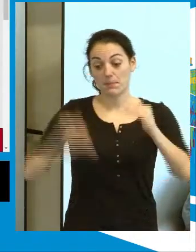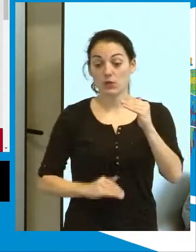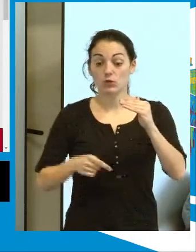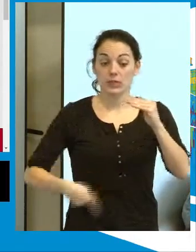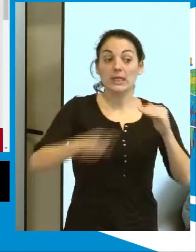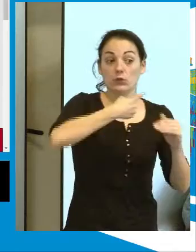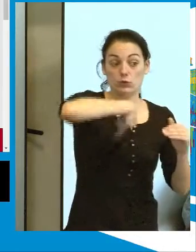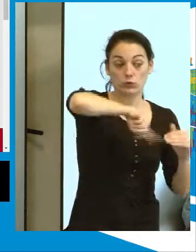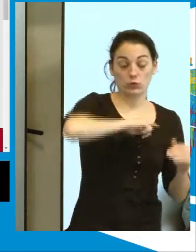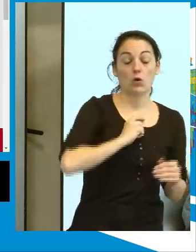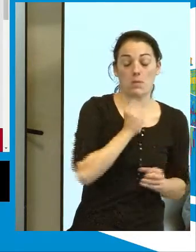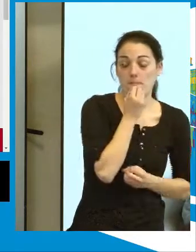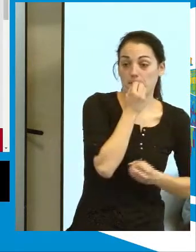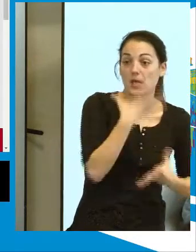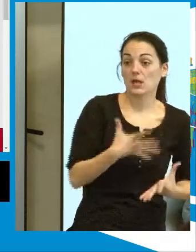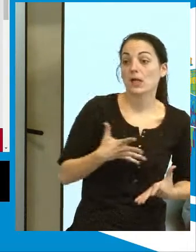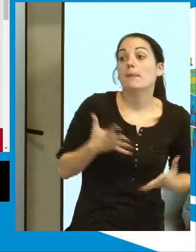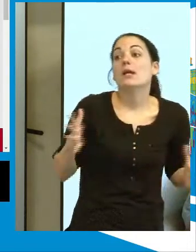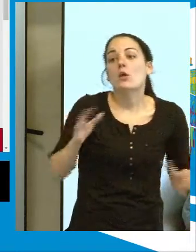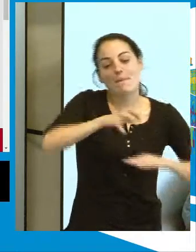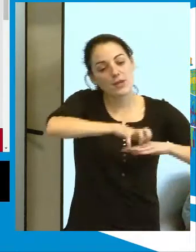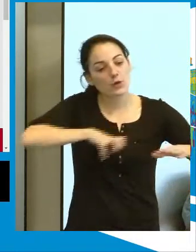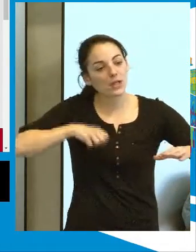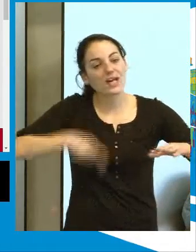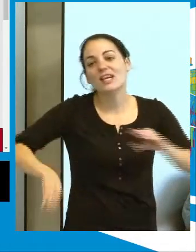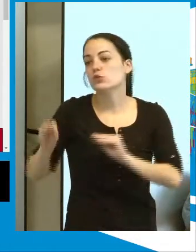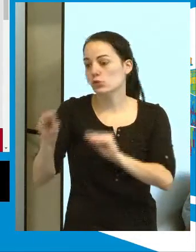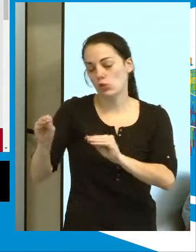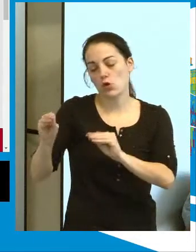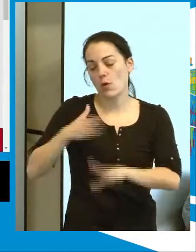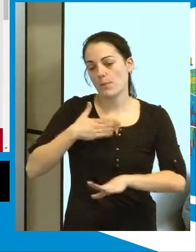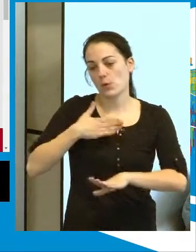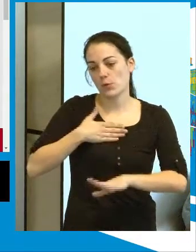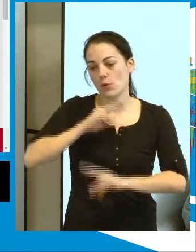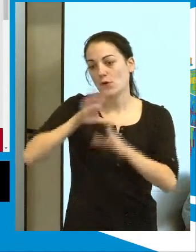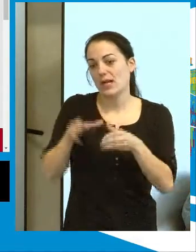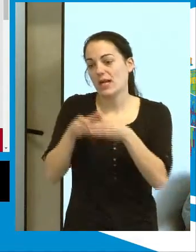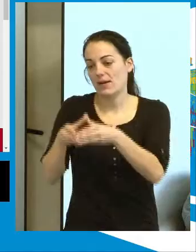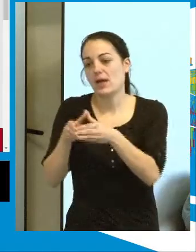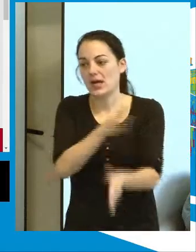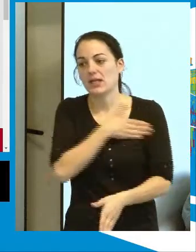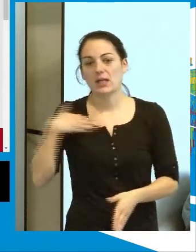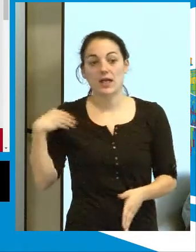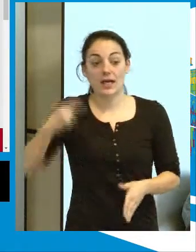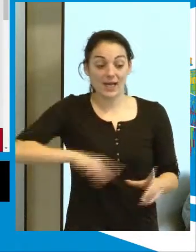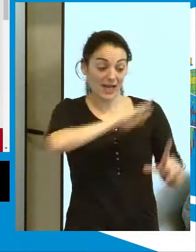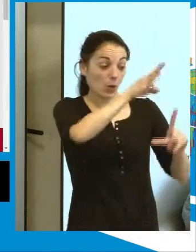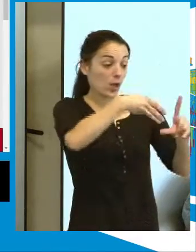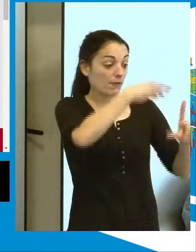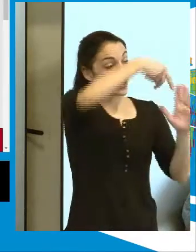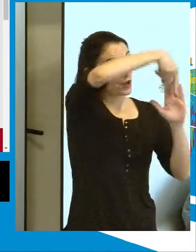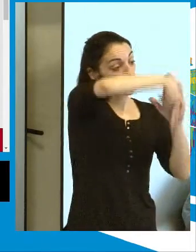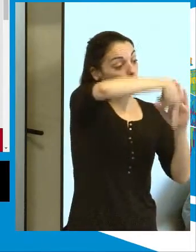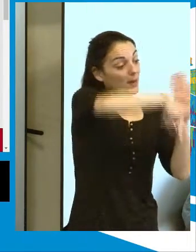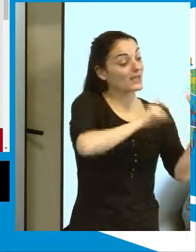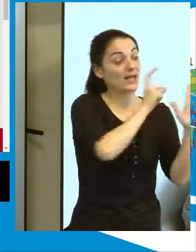primero que hemos visto, pero ellos quieren navegar con el suyo. Pero sí que necesitan que la web cumpla con el estándar, cumpla con la normativa, cumpla